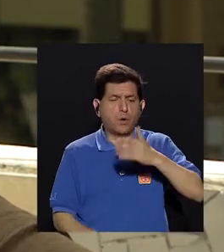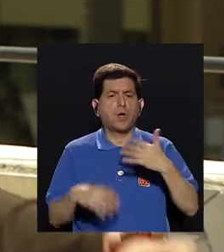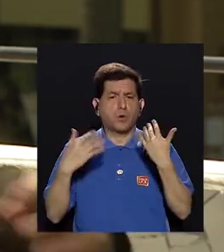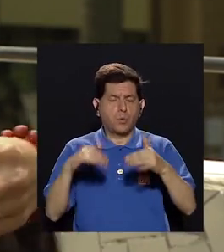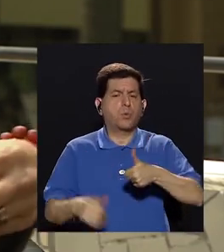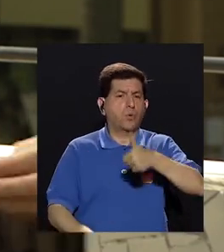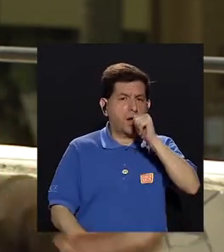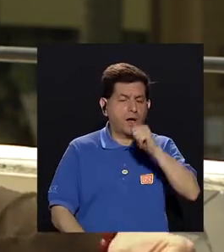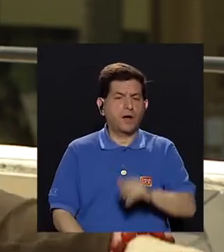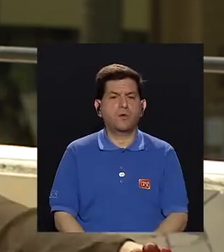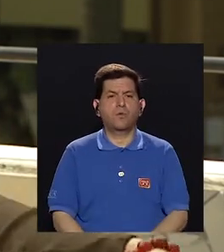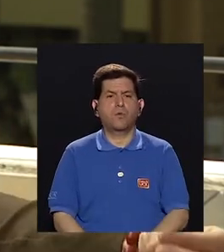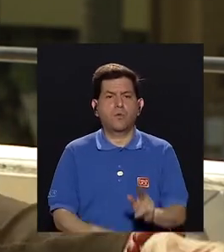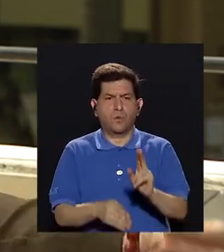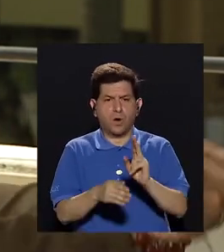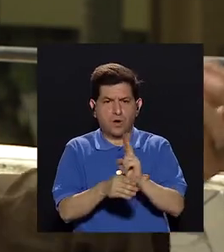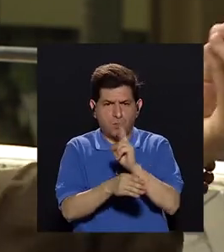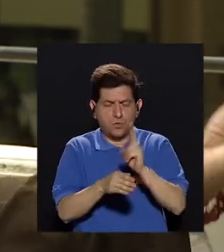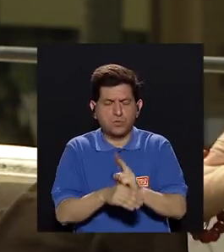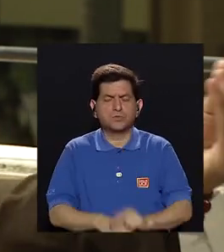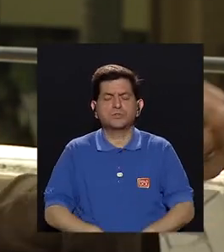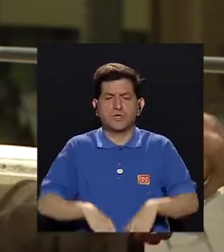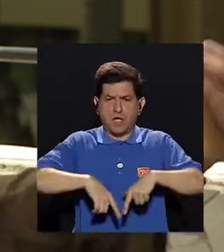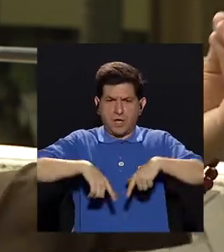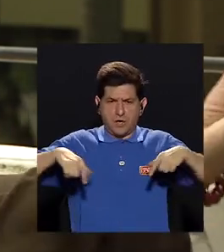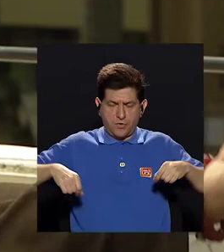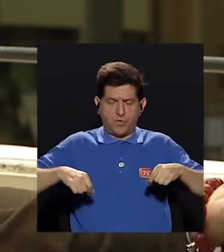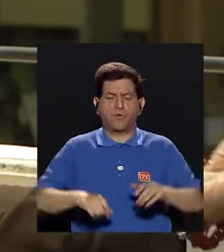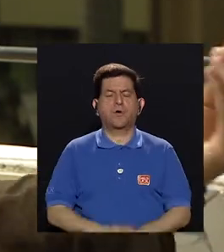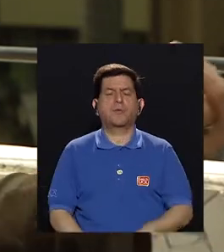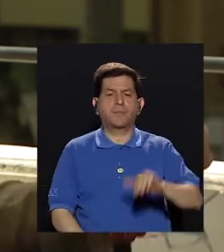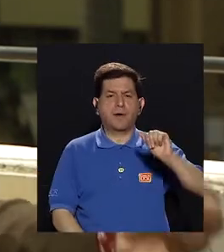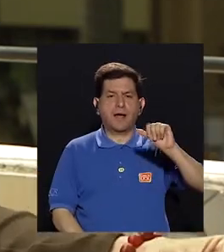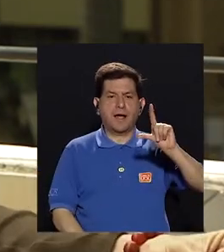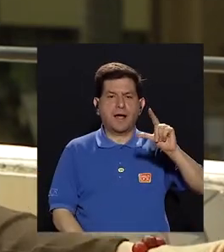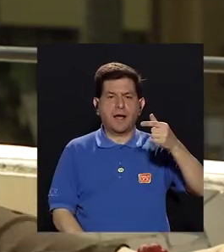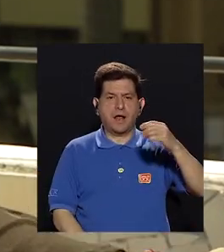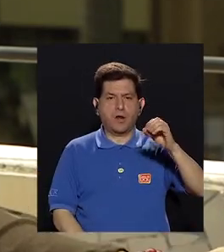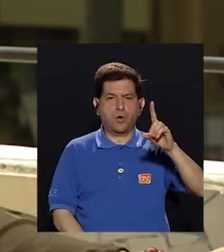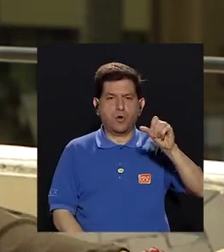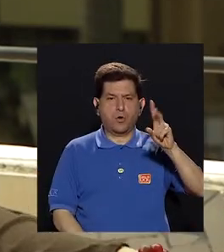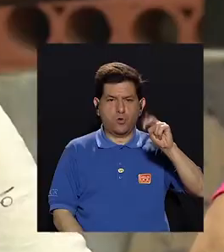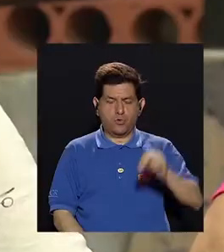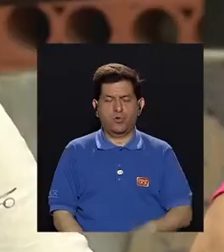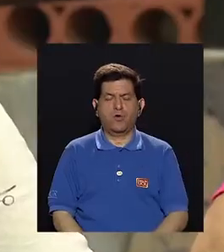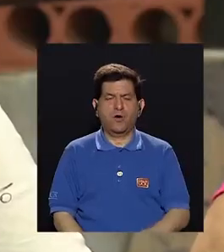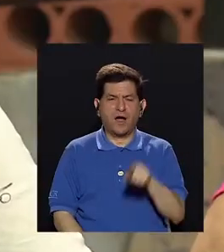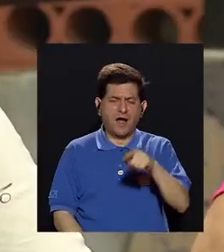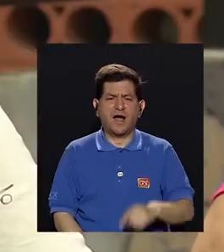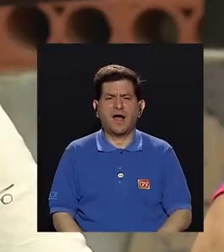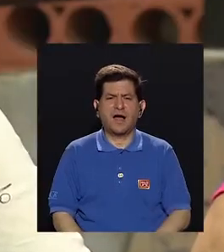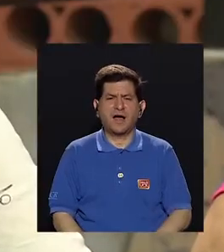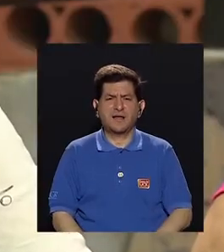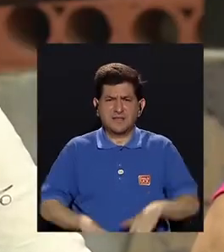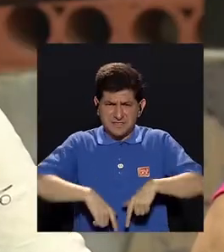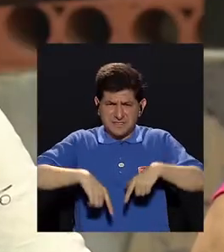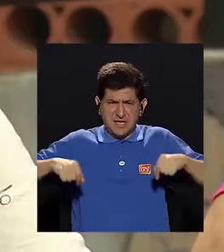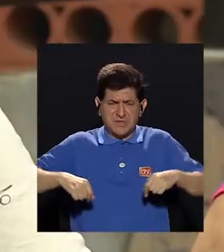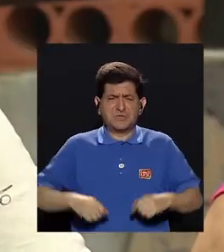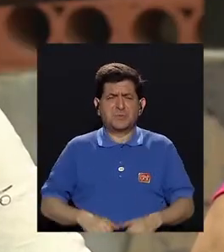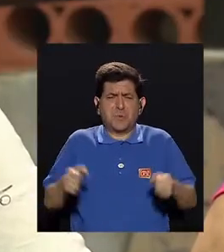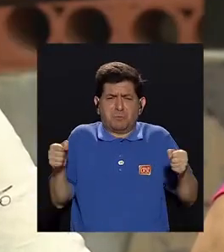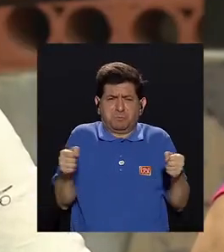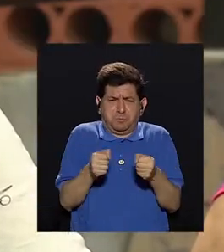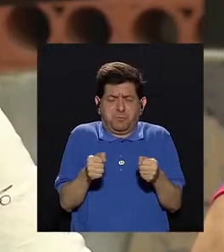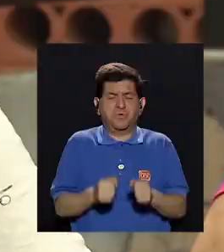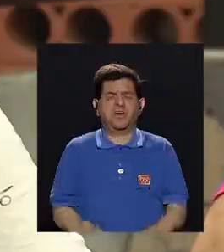de hilo dental, o que son muy tallados, favorecen que se contamine, que pase materia fecal hacia el orificio de la uretra, que es por donde sale la orina. tratar